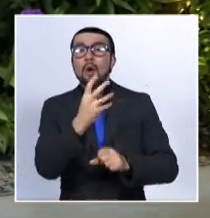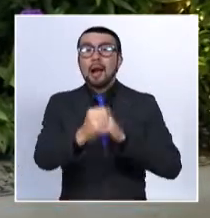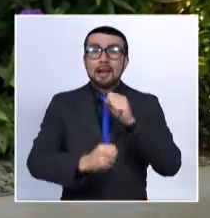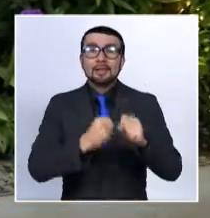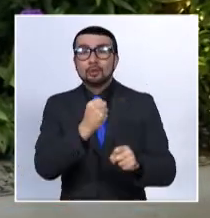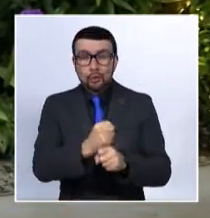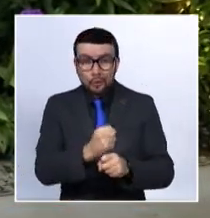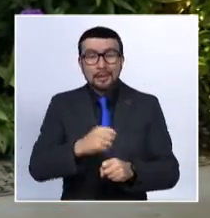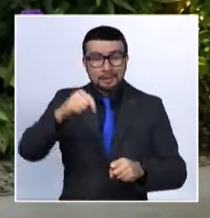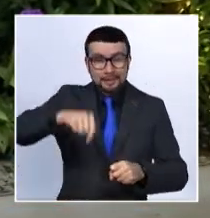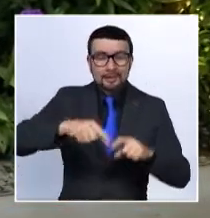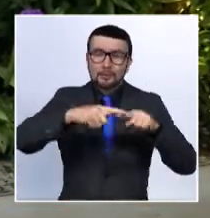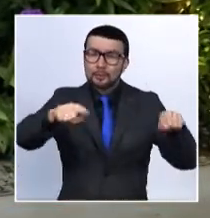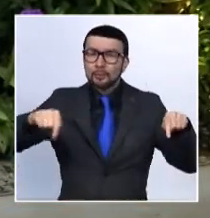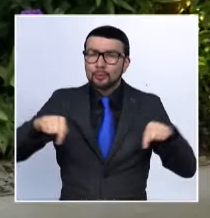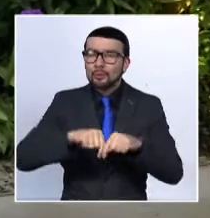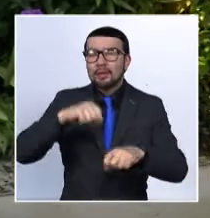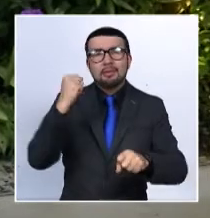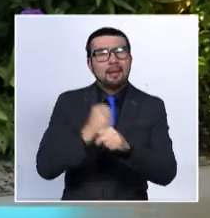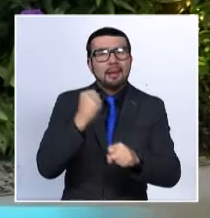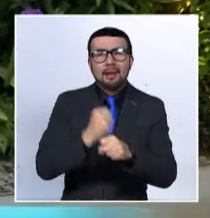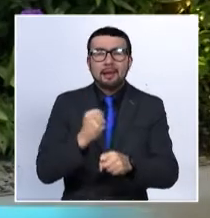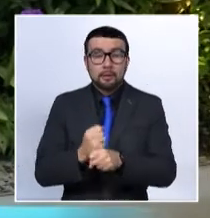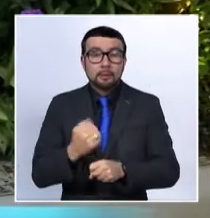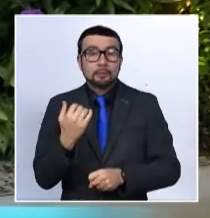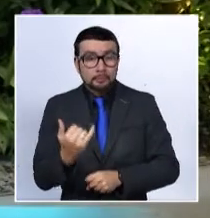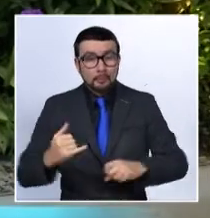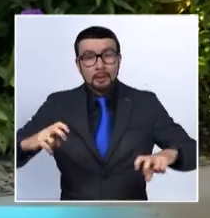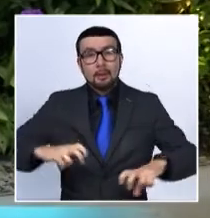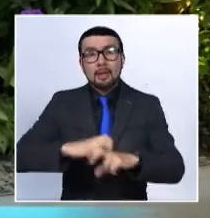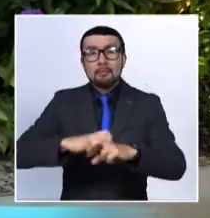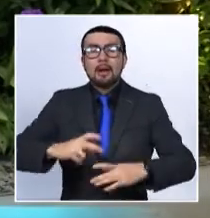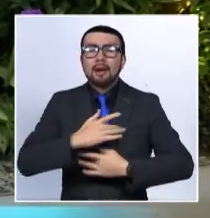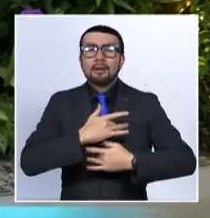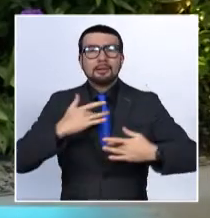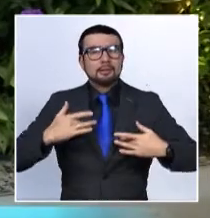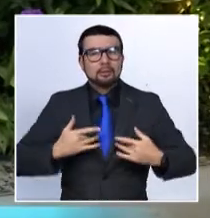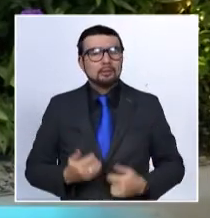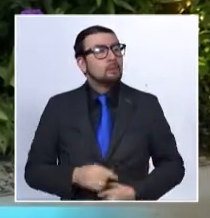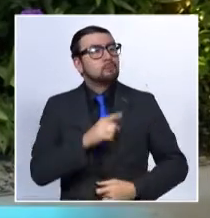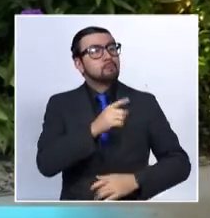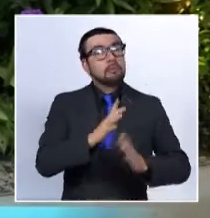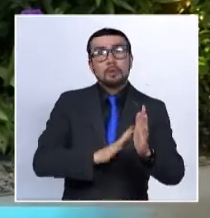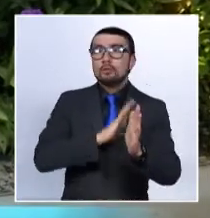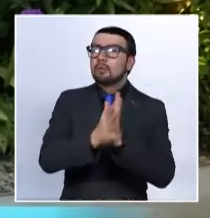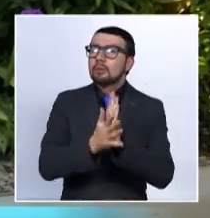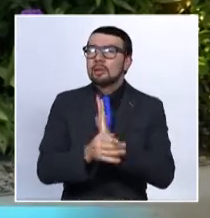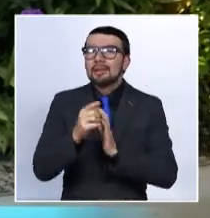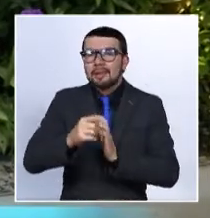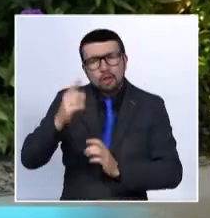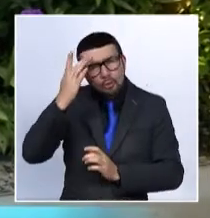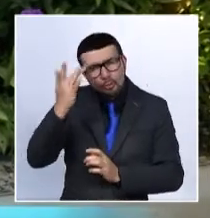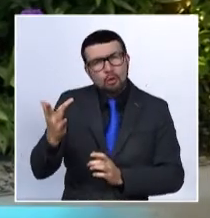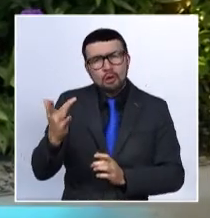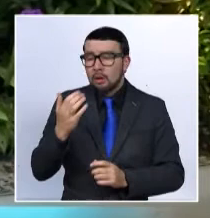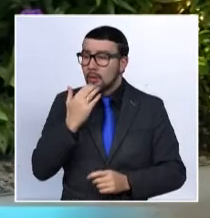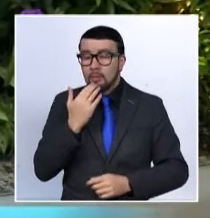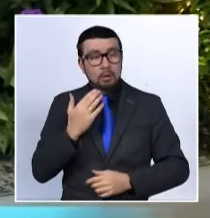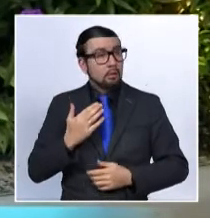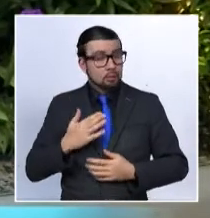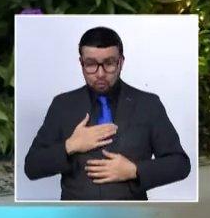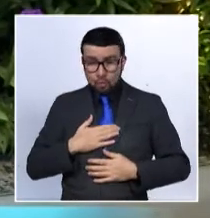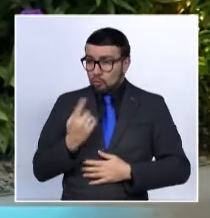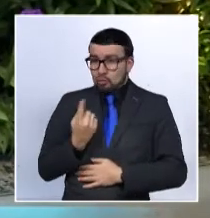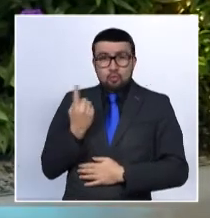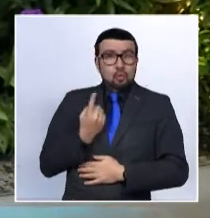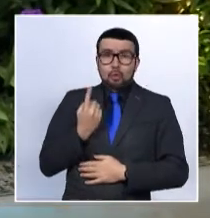nosotros trabajando en nuestro Parque de la Salud, esa información, el por qué en mi caso ya no atiendo